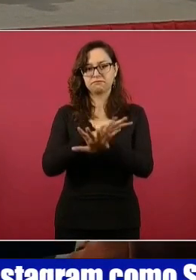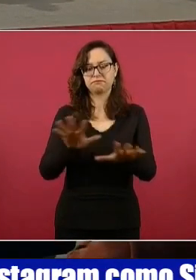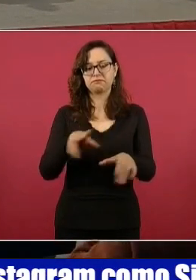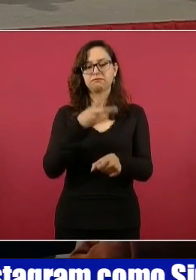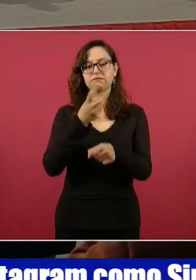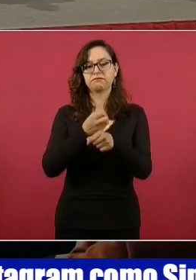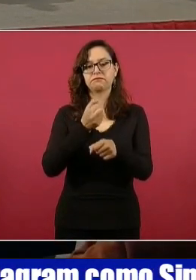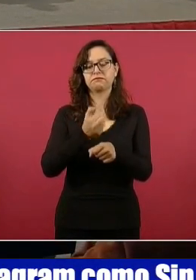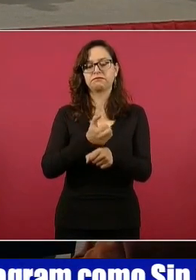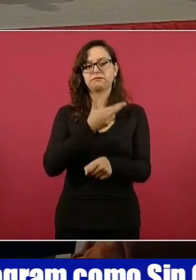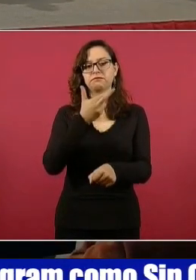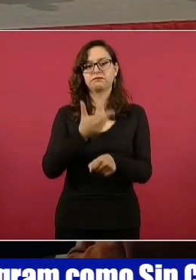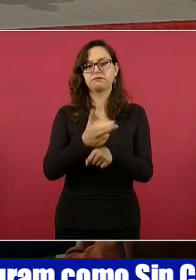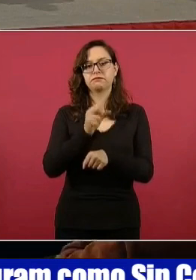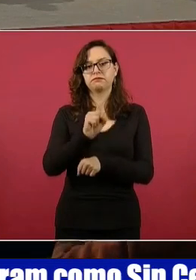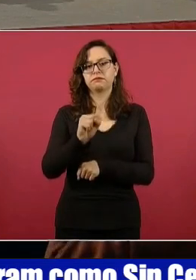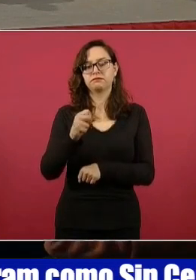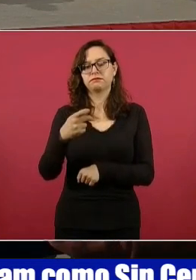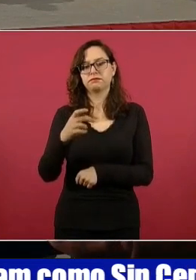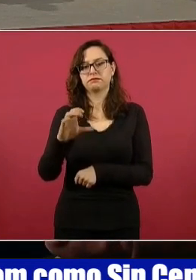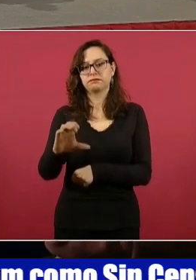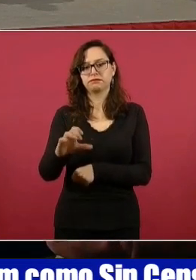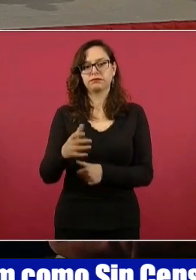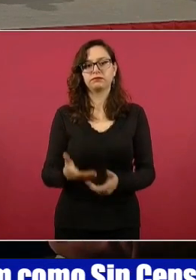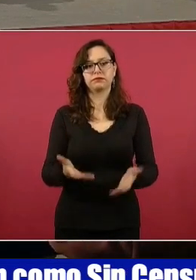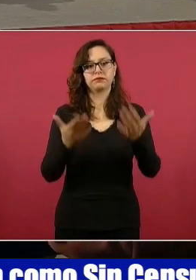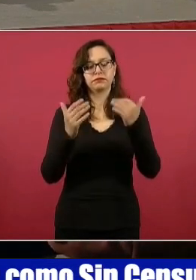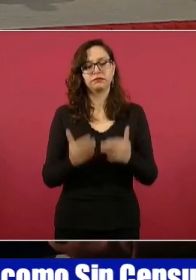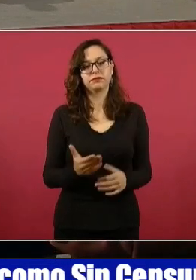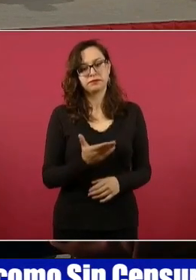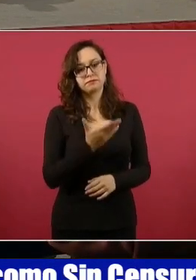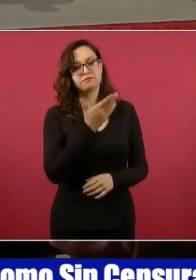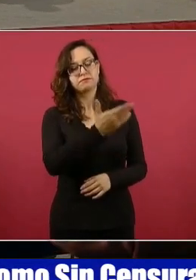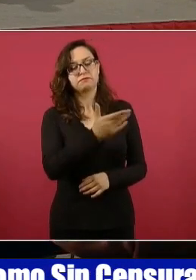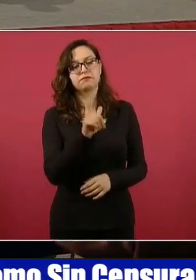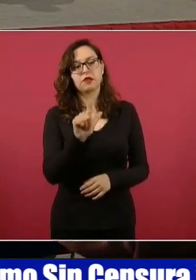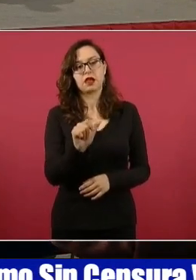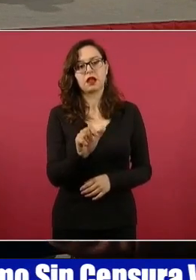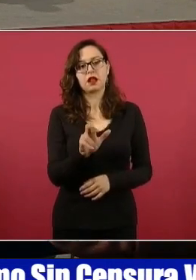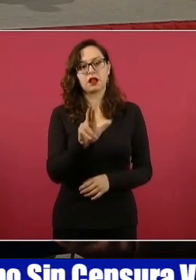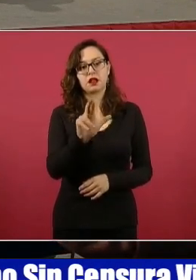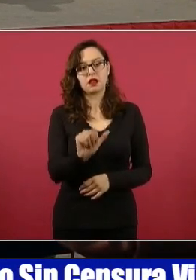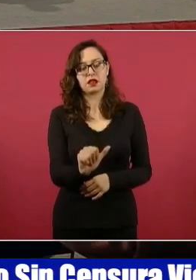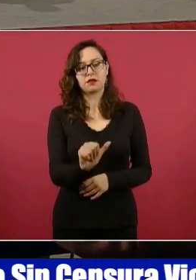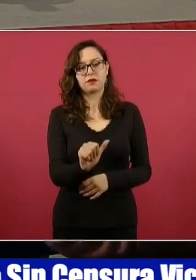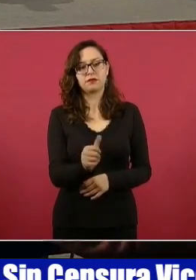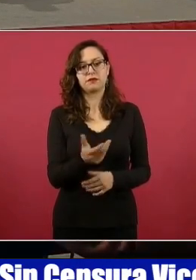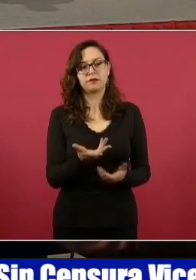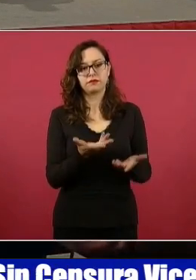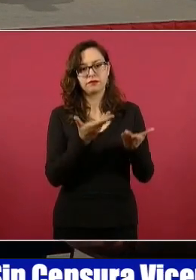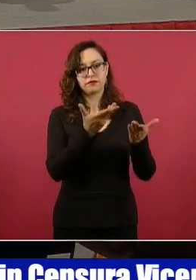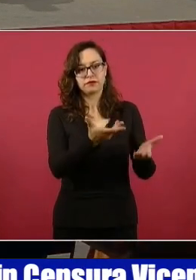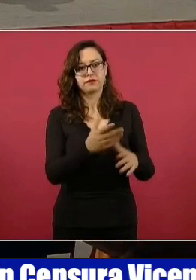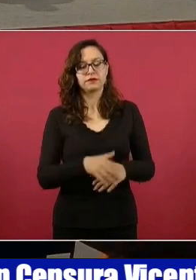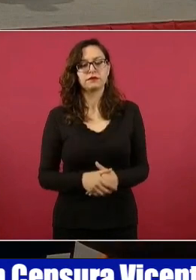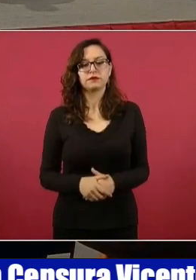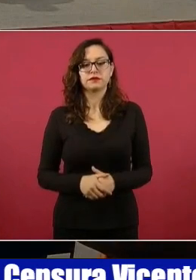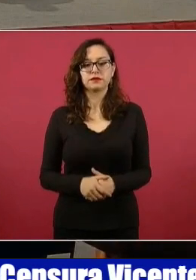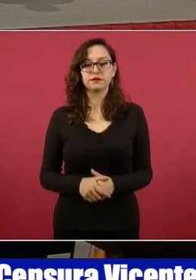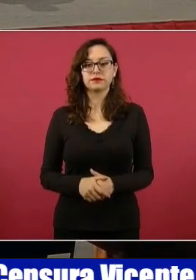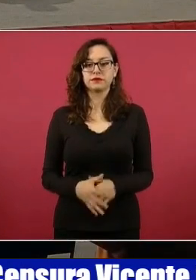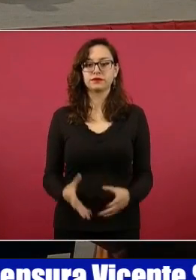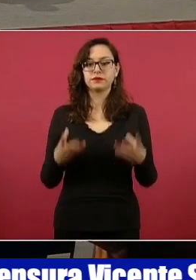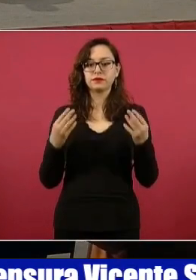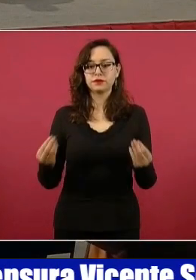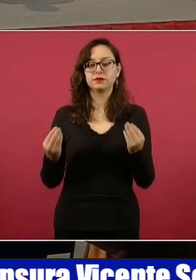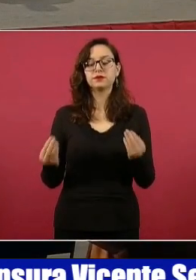subsecretario de Seguridad Pública. Entonces, vamos con Laura. Laura, te escuchamos. Te escuchamos. Muchas